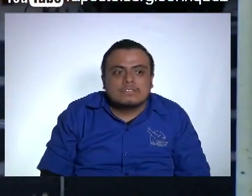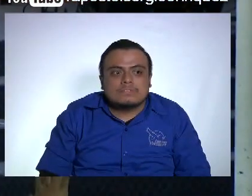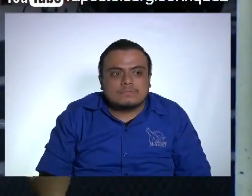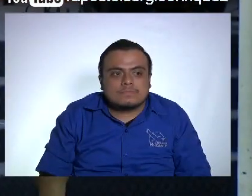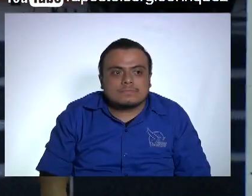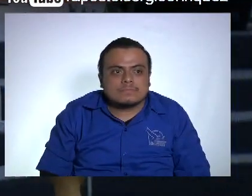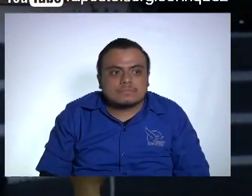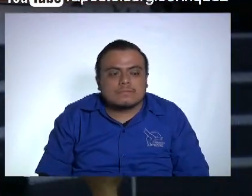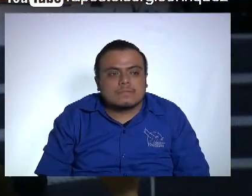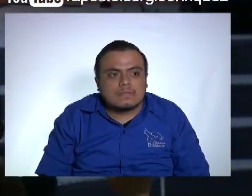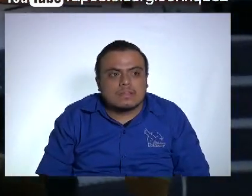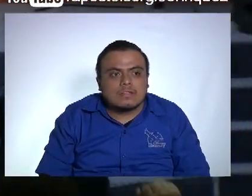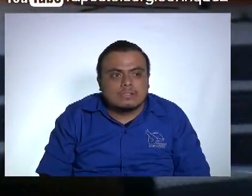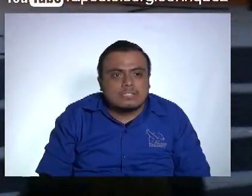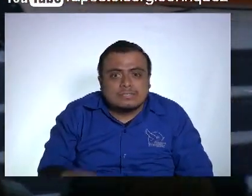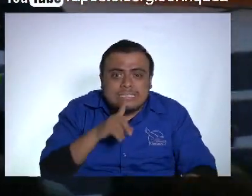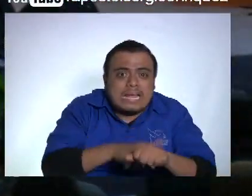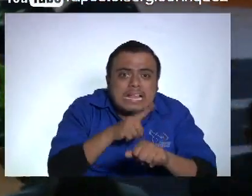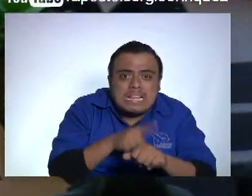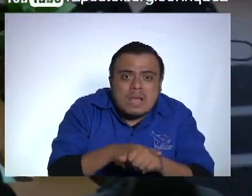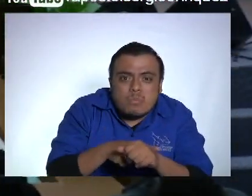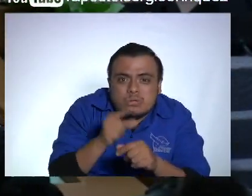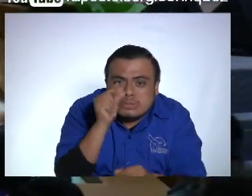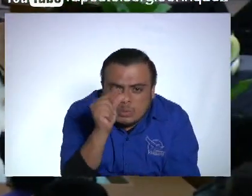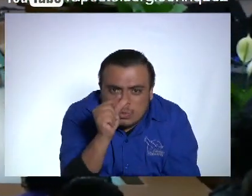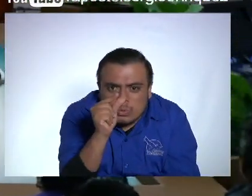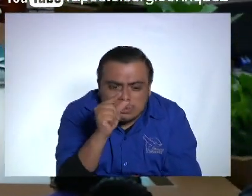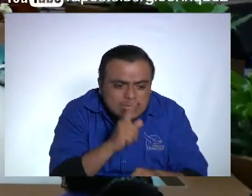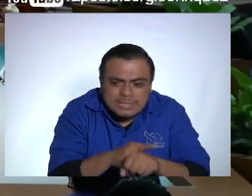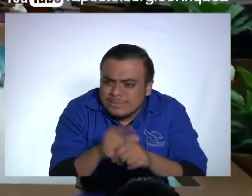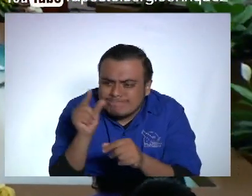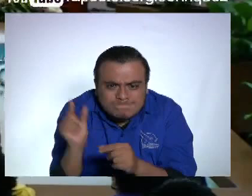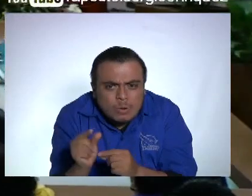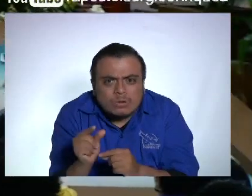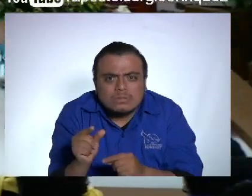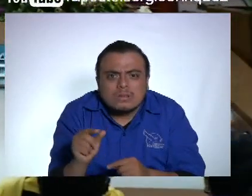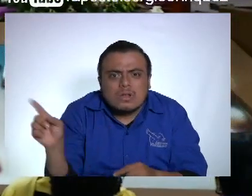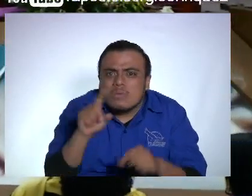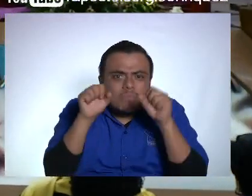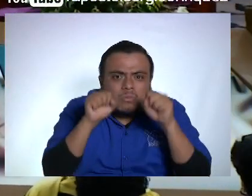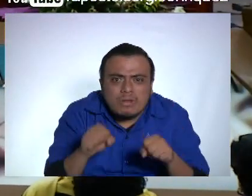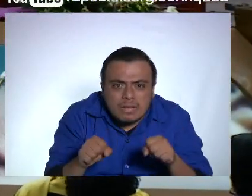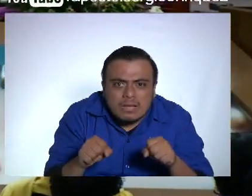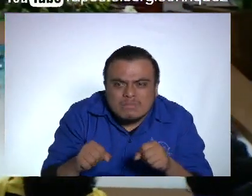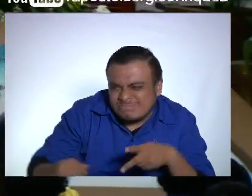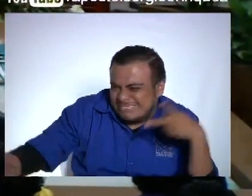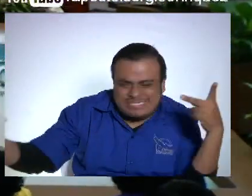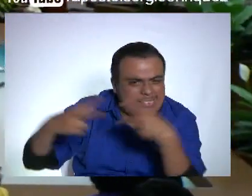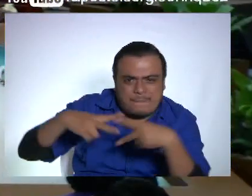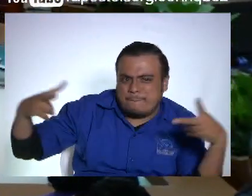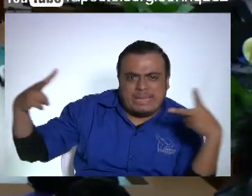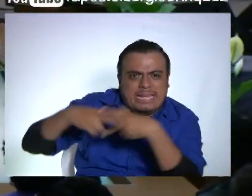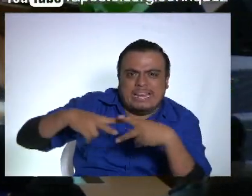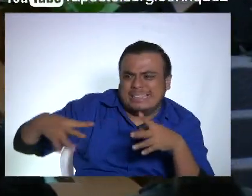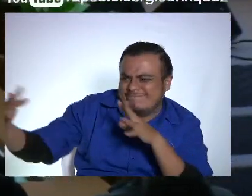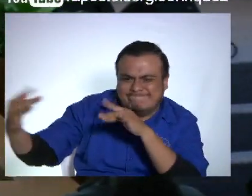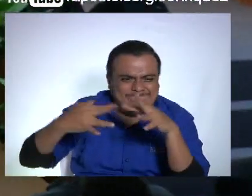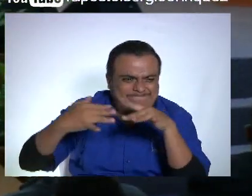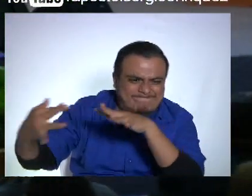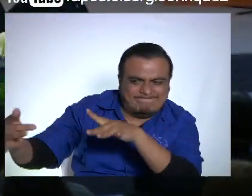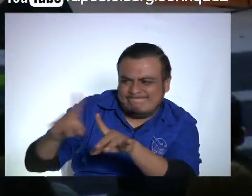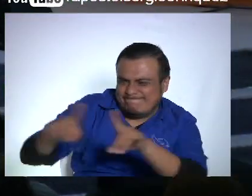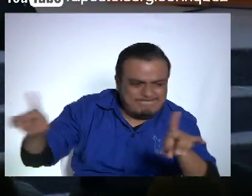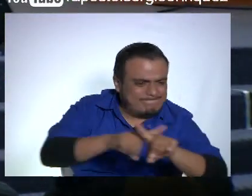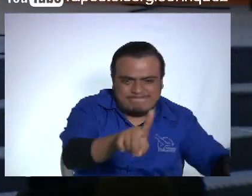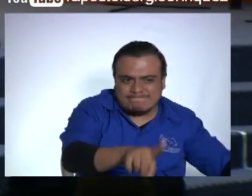venir. Y el tiempo es corto, el tiempo es corto. No podemos estar en discusiones, pleitos y